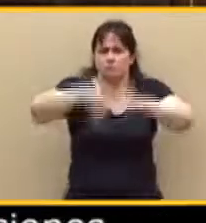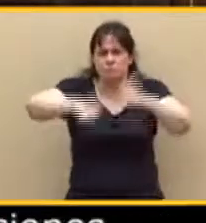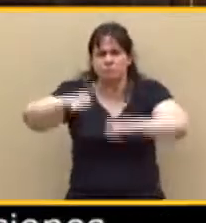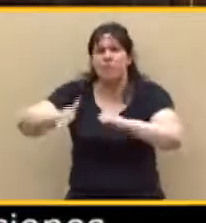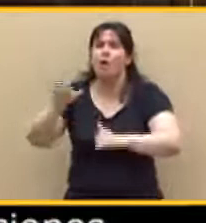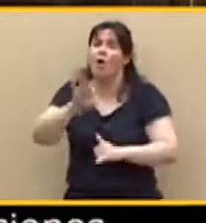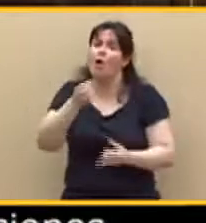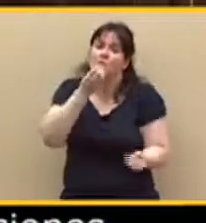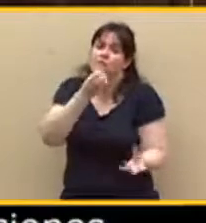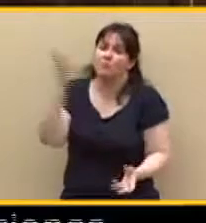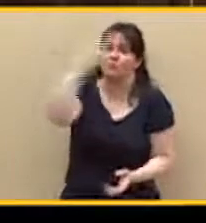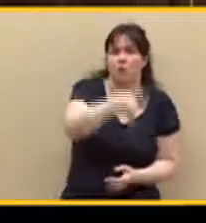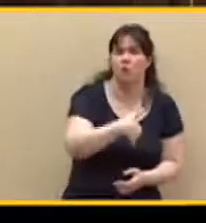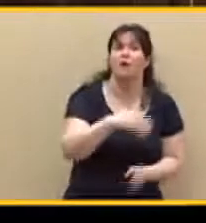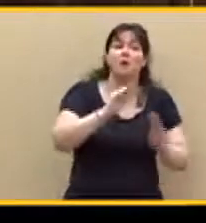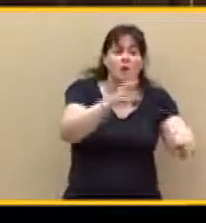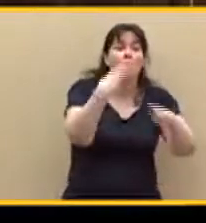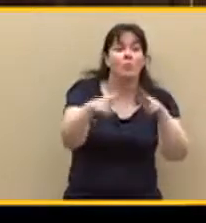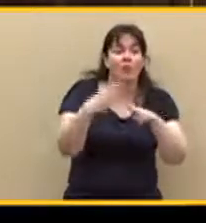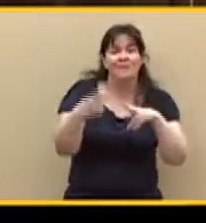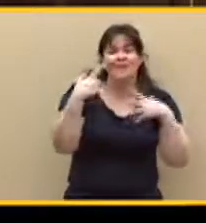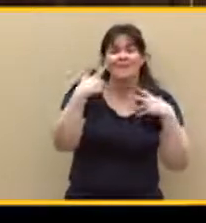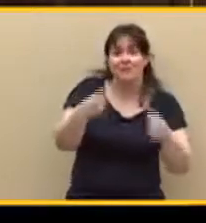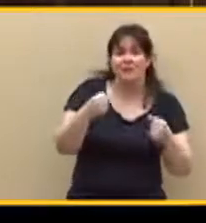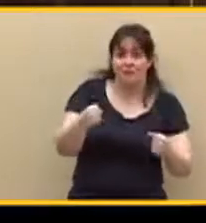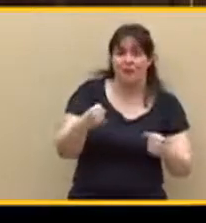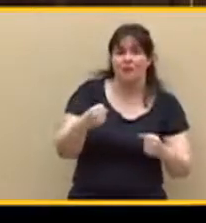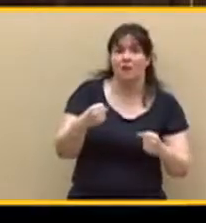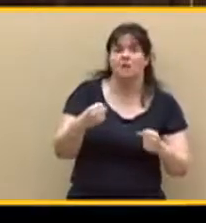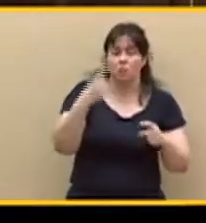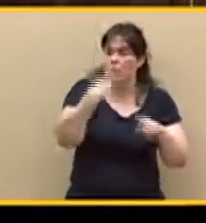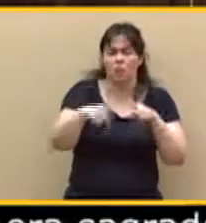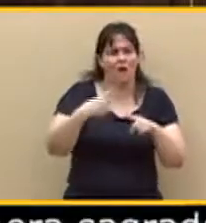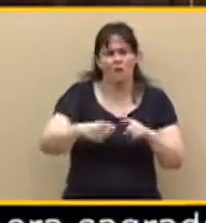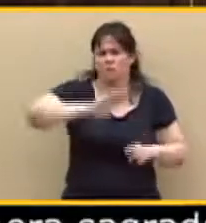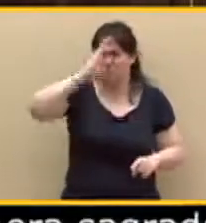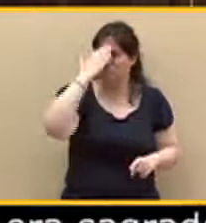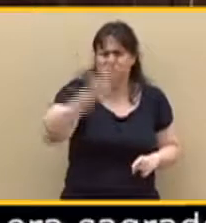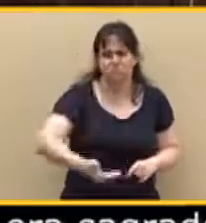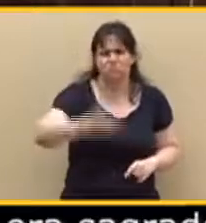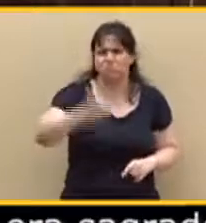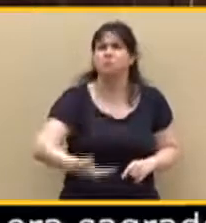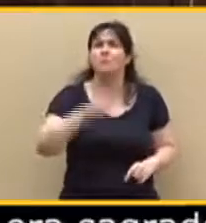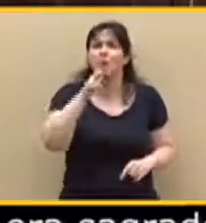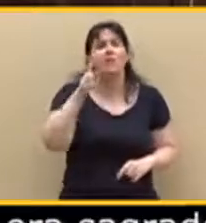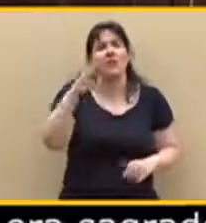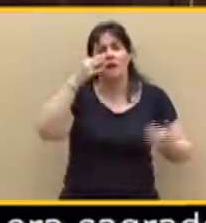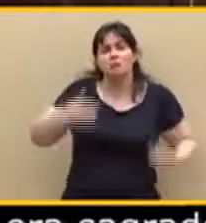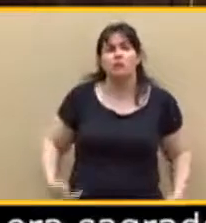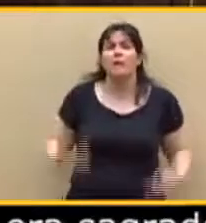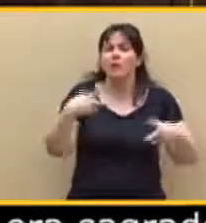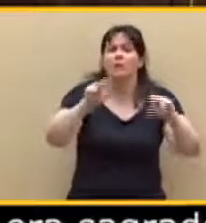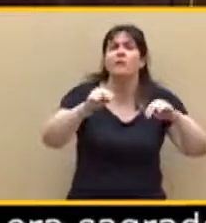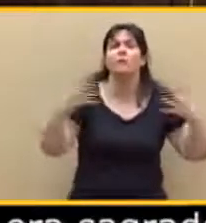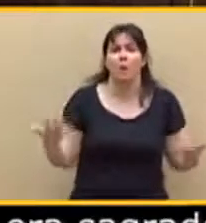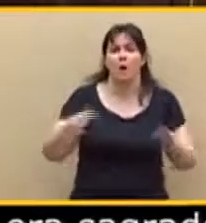Sus políticas sanitarias acabaron con algo que era sagrado y que es sagrado, señorías, porque es un derecho humano y es la universalidad de la